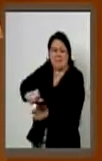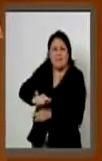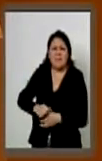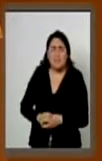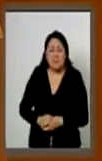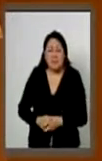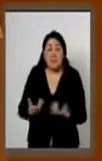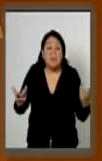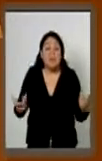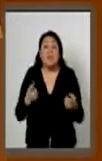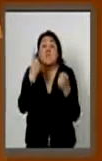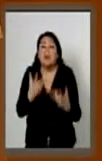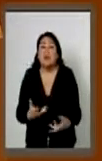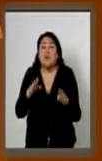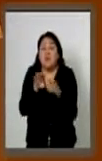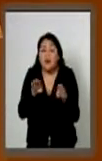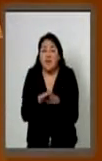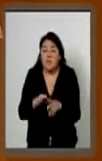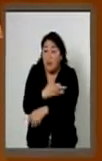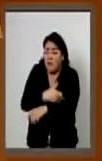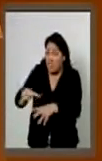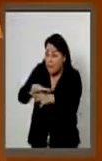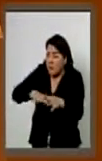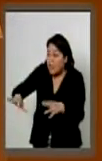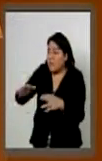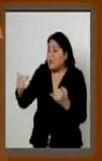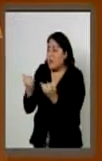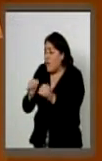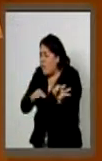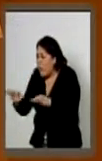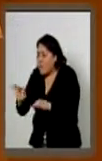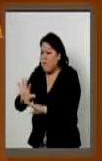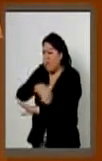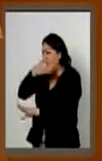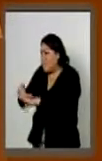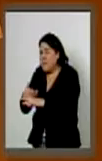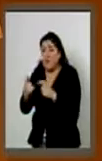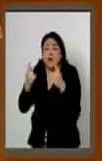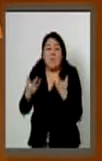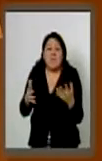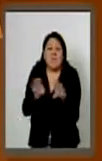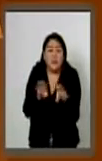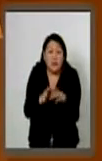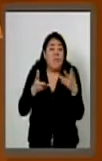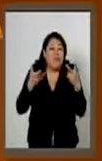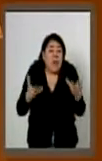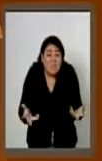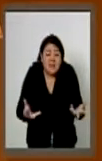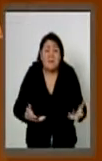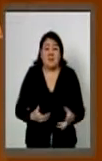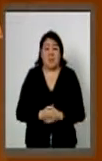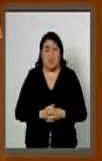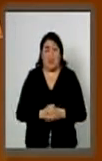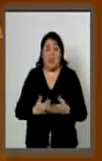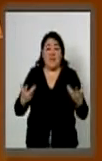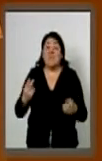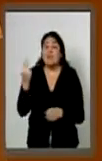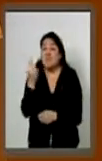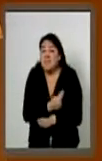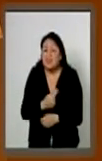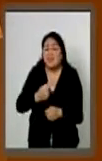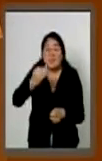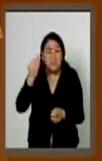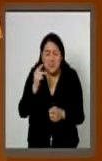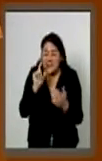¿Pero qué vamos a hacer con esas familias que son afectadas? ¿Qué es lo que podemos hacer?